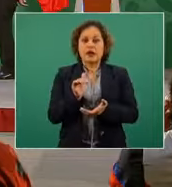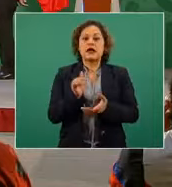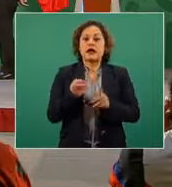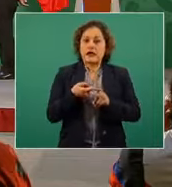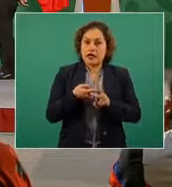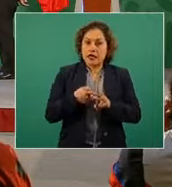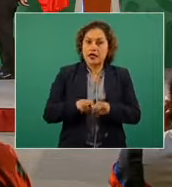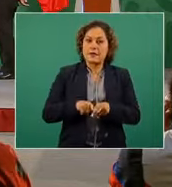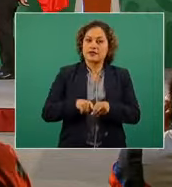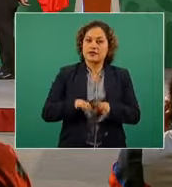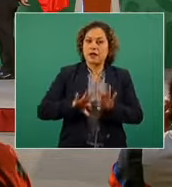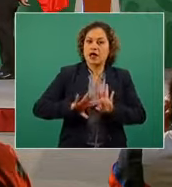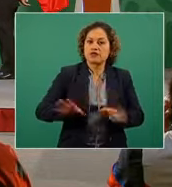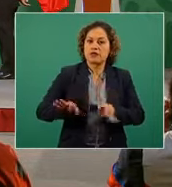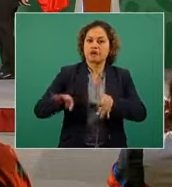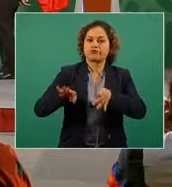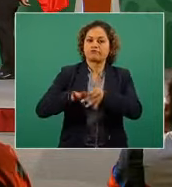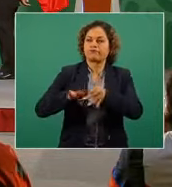de vacunas en México.